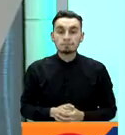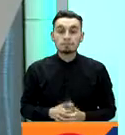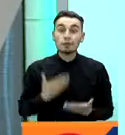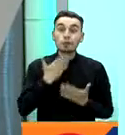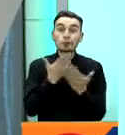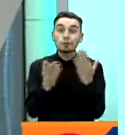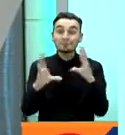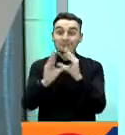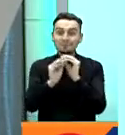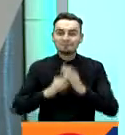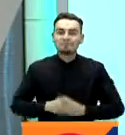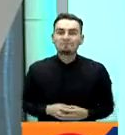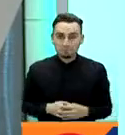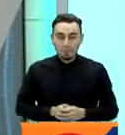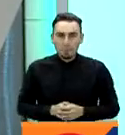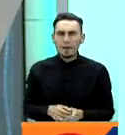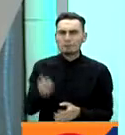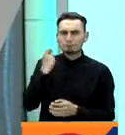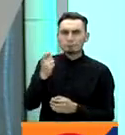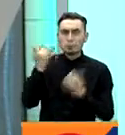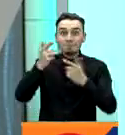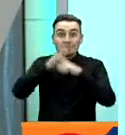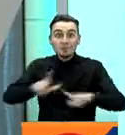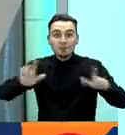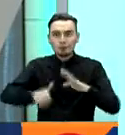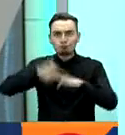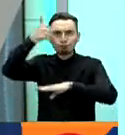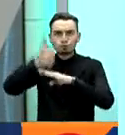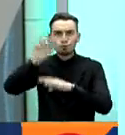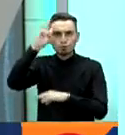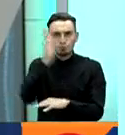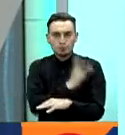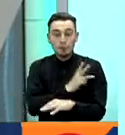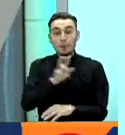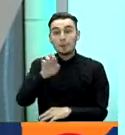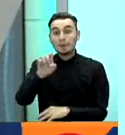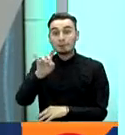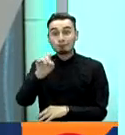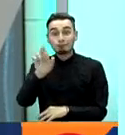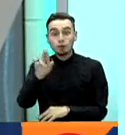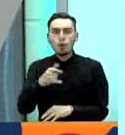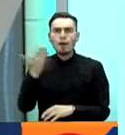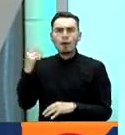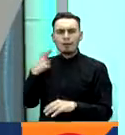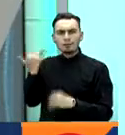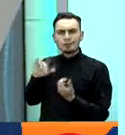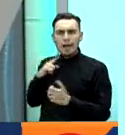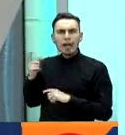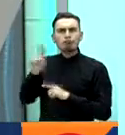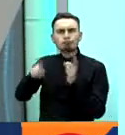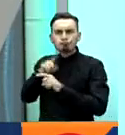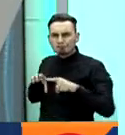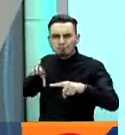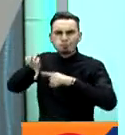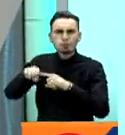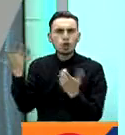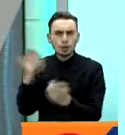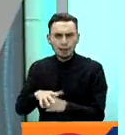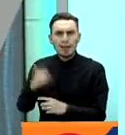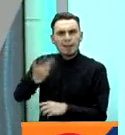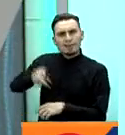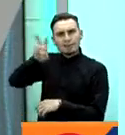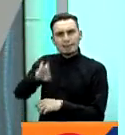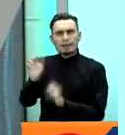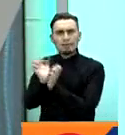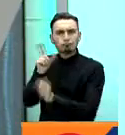Buenas noches. En las últimas horas fue liberado el coronel del ejército, Pedro Enrique Pérez, quien había sido secuestrado en Saravena, Arauca, el pasado 17